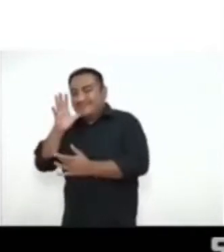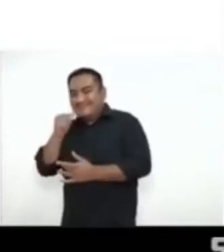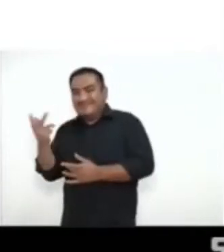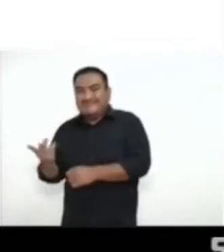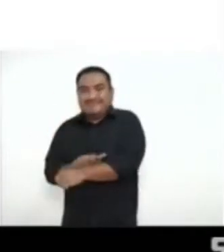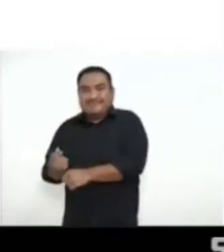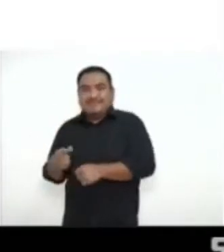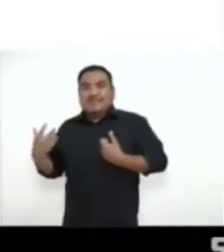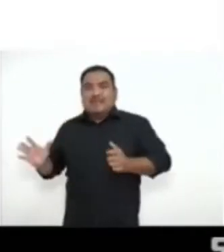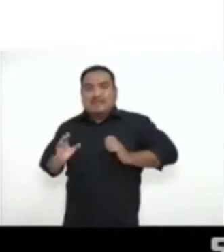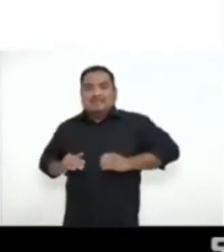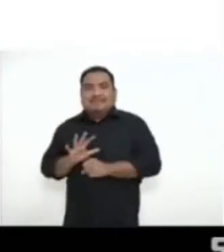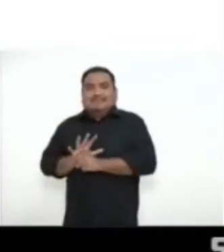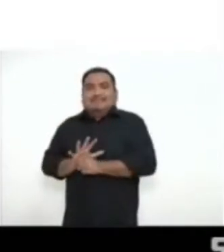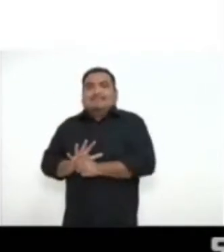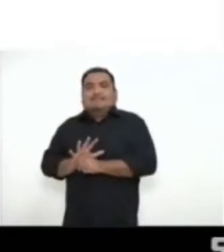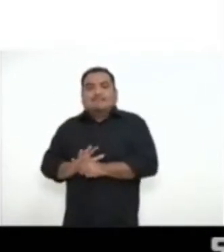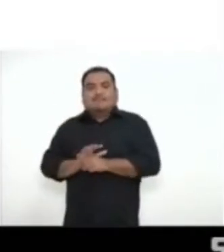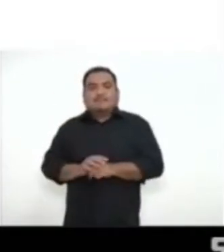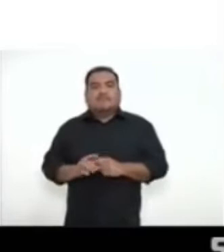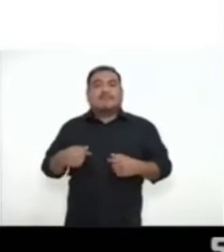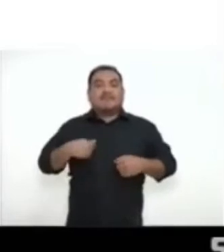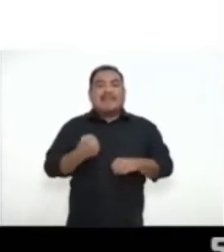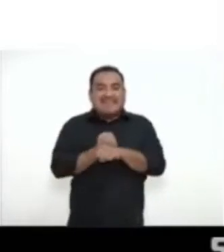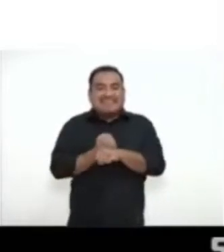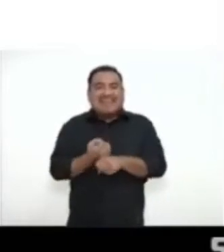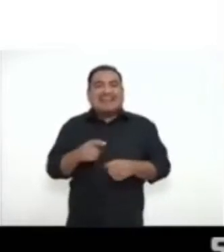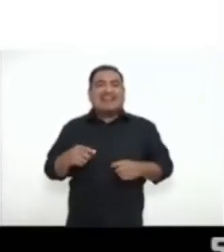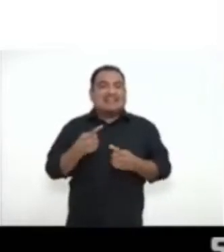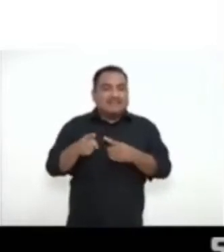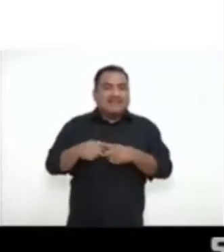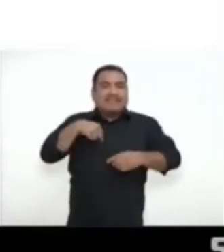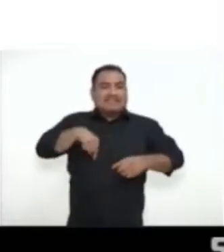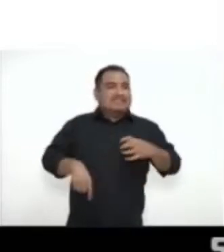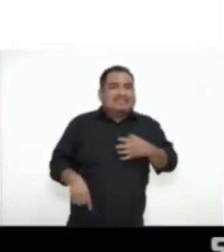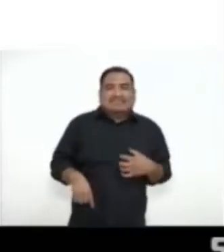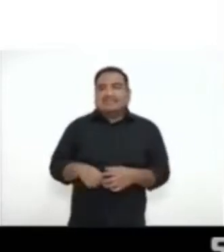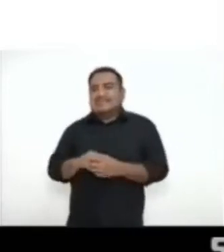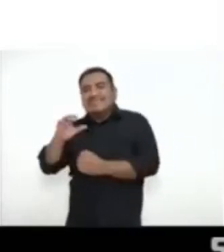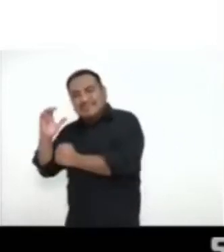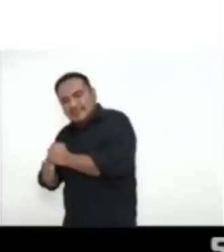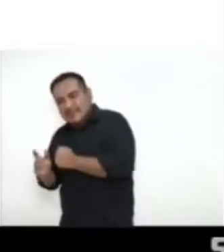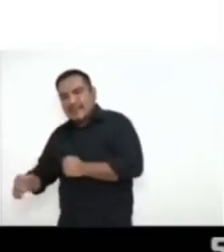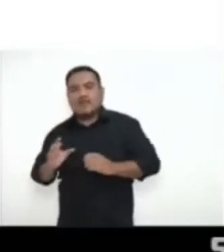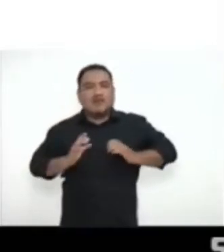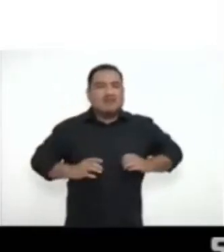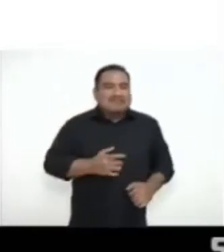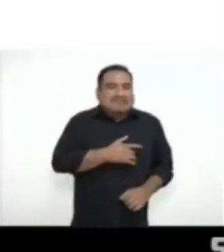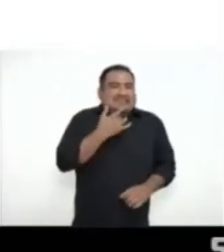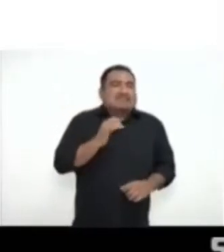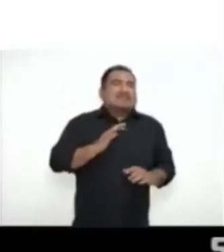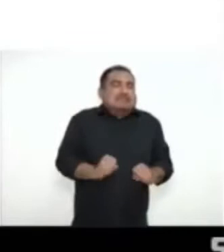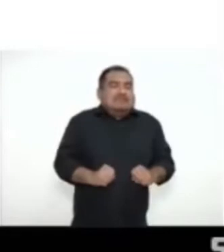esa adrenalina tan concentrada en el cuerpo, dicen, ay, pero ¿por qué me duele tanto el cuello? ¿Por qué ando como